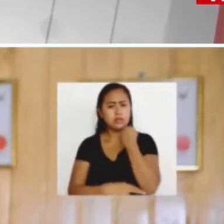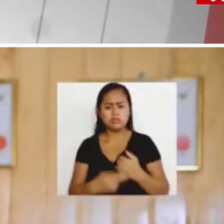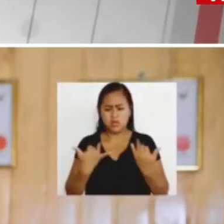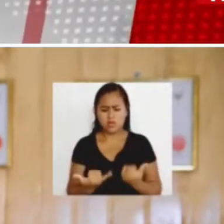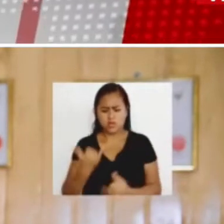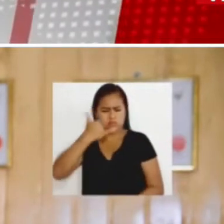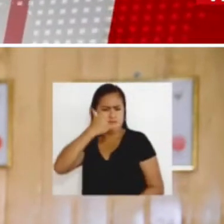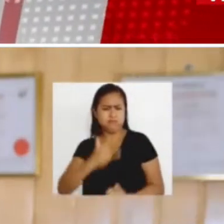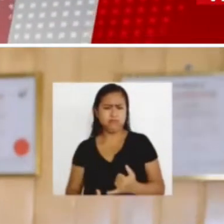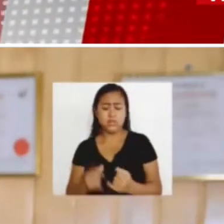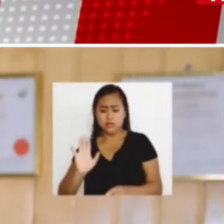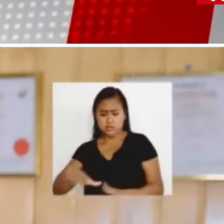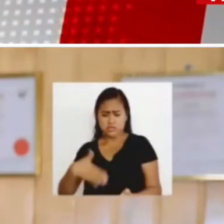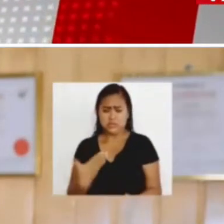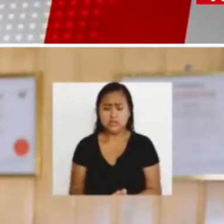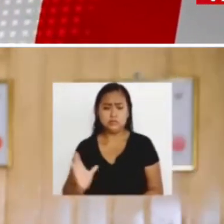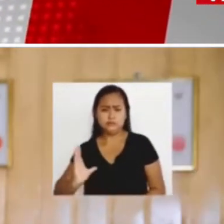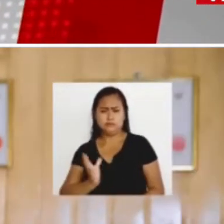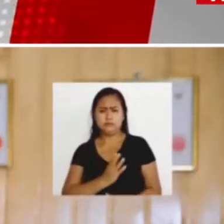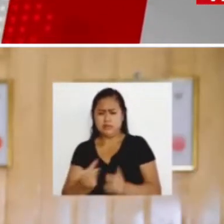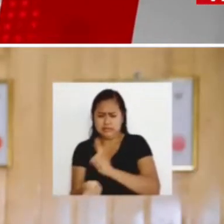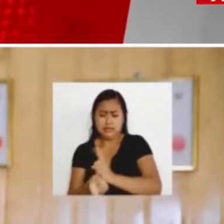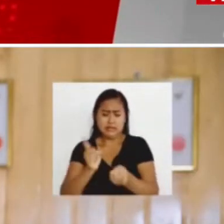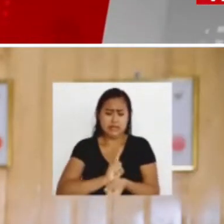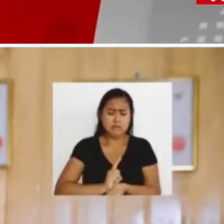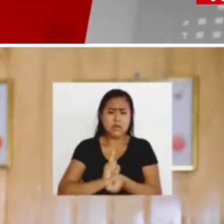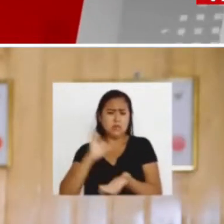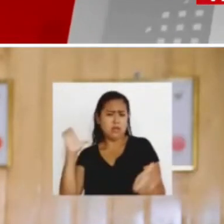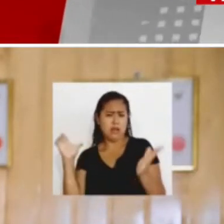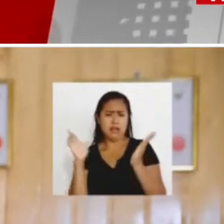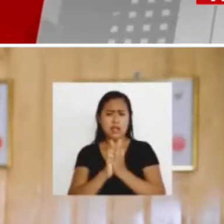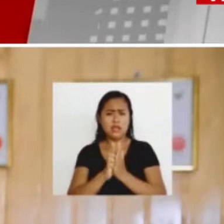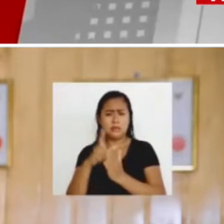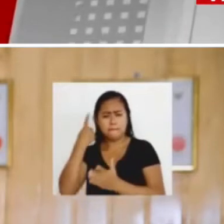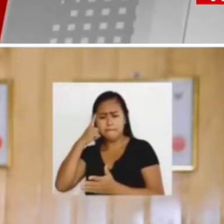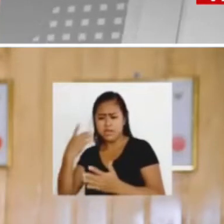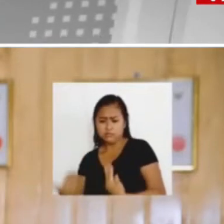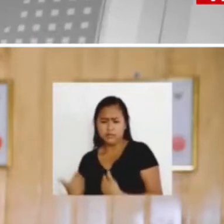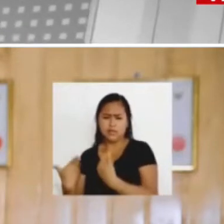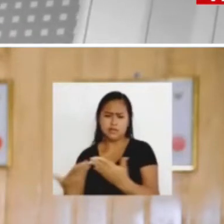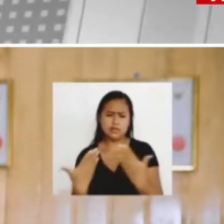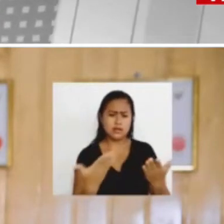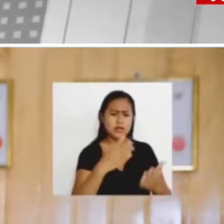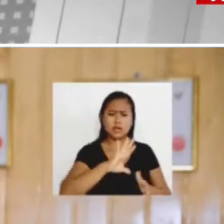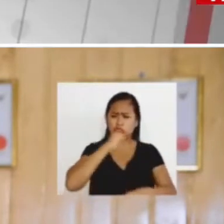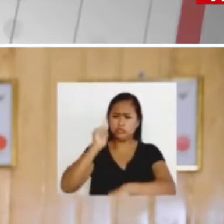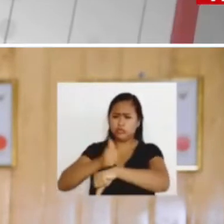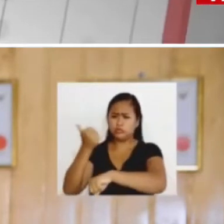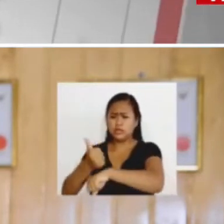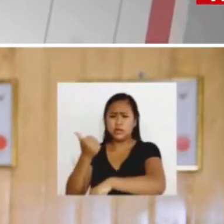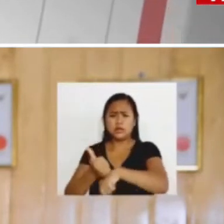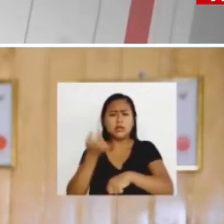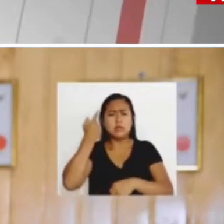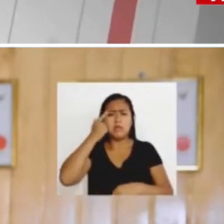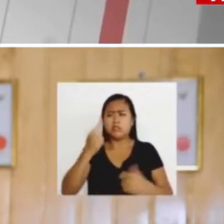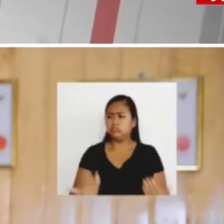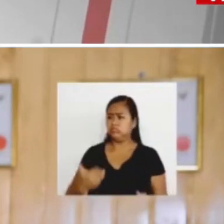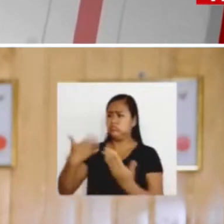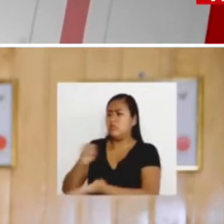ubicado para ustedes, según la información que manejan ustedes, el partido Alianza para el Progreso?